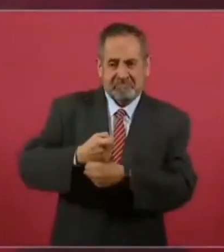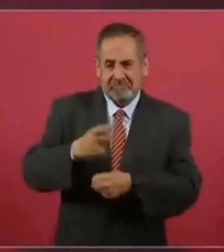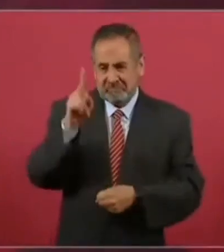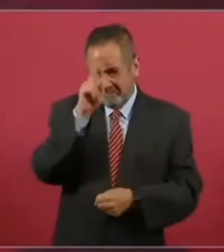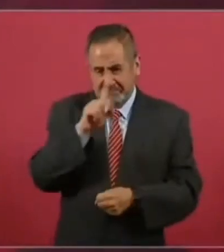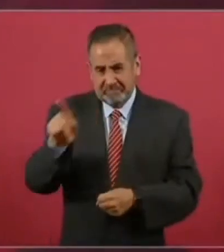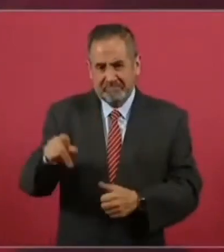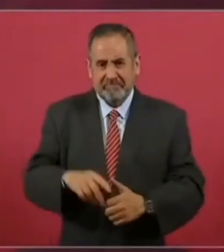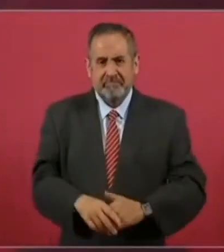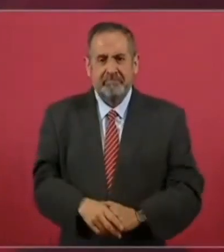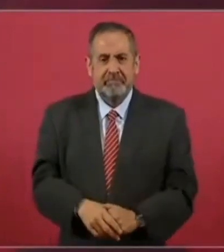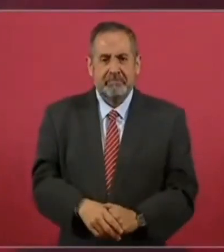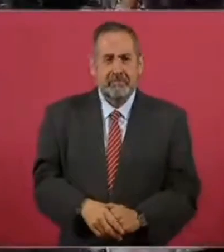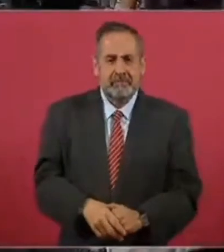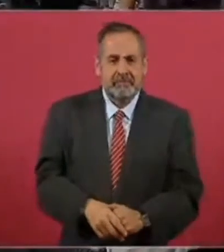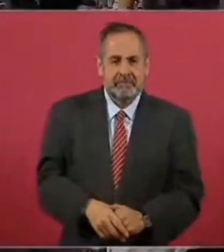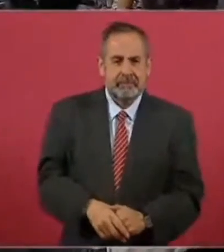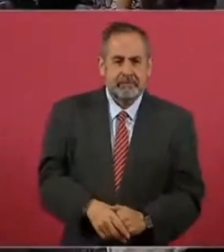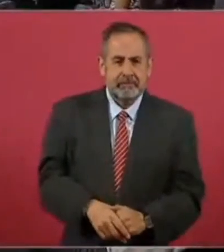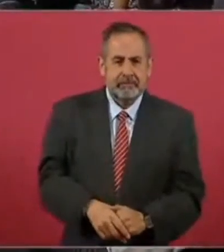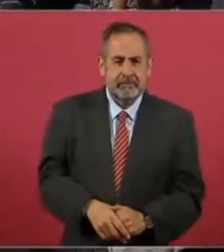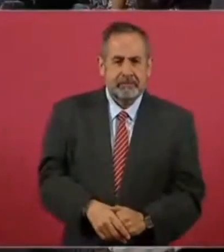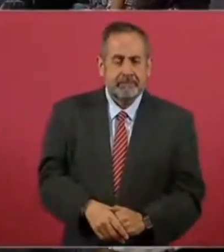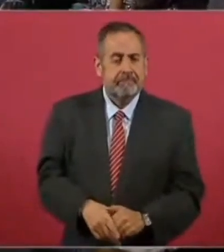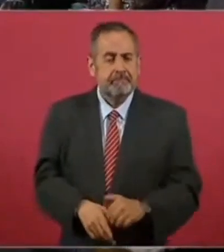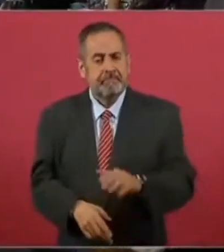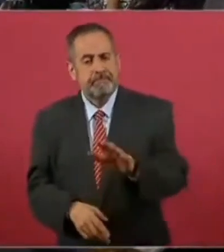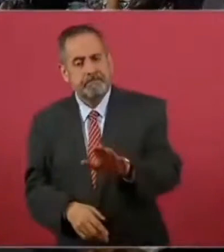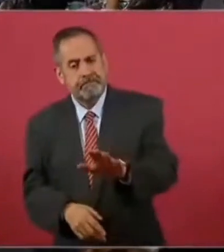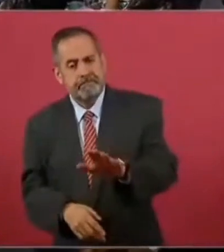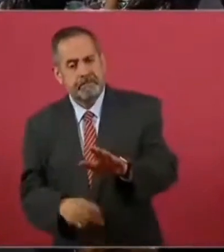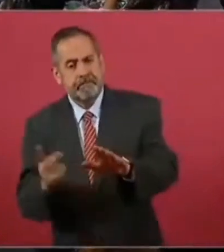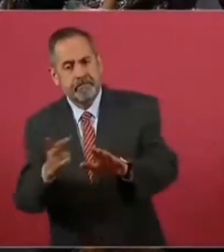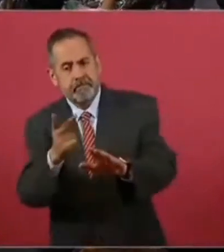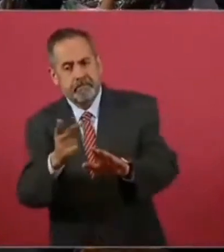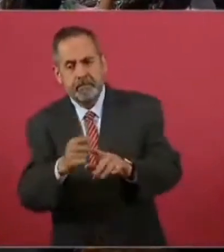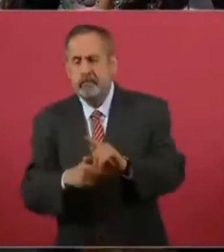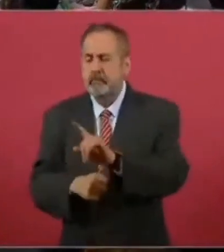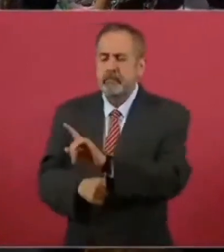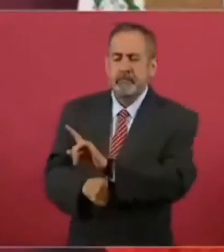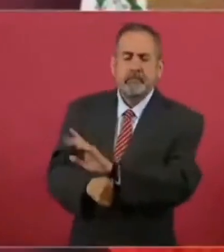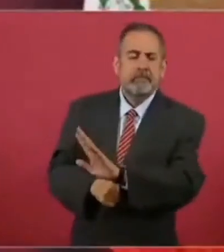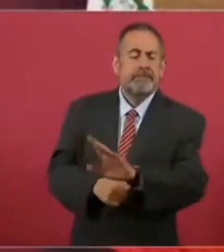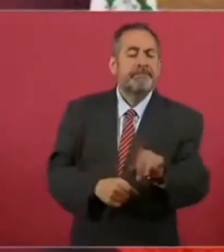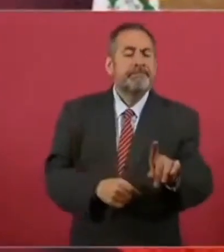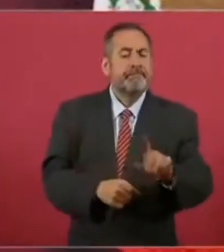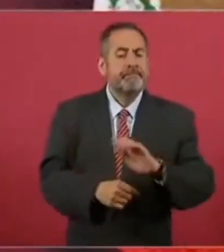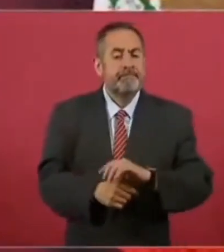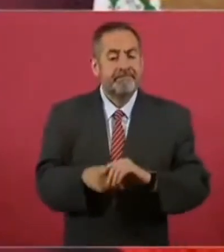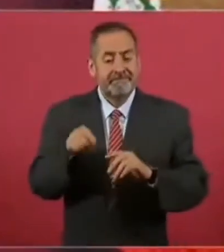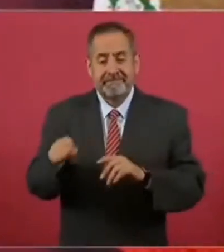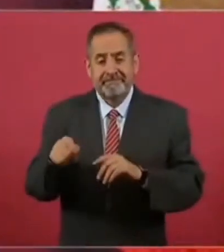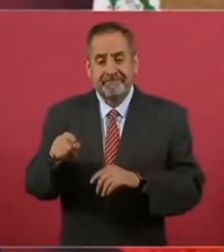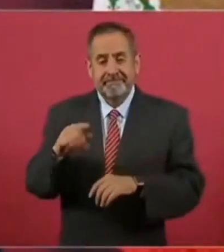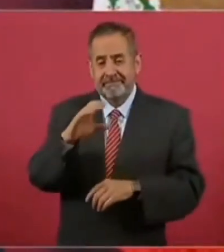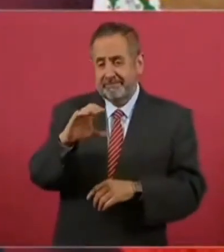Señor, tengo otra pregunta para usted. Ahí se entregaron la mayor parte de los